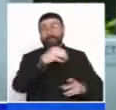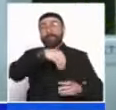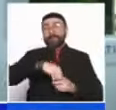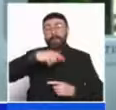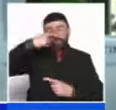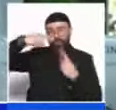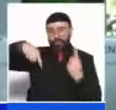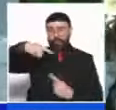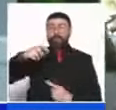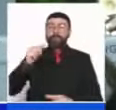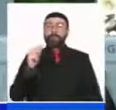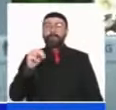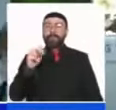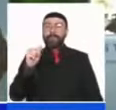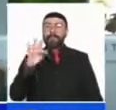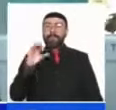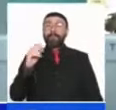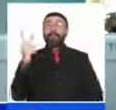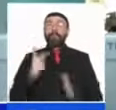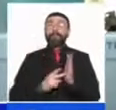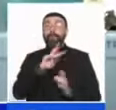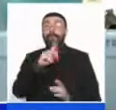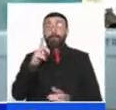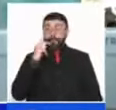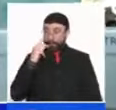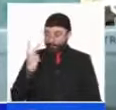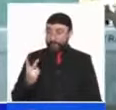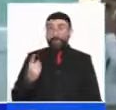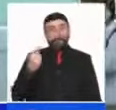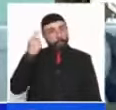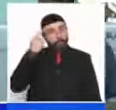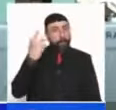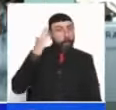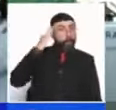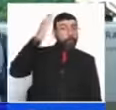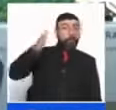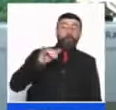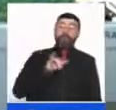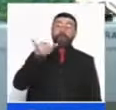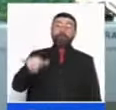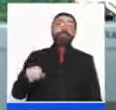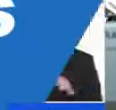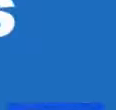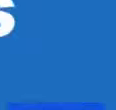vitrina turística ANATO 2021, para que lo anoten dentro de sus destinos para visitar próximamente.